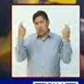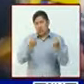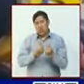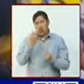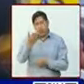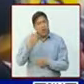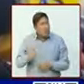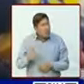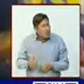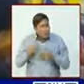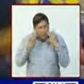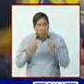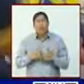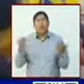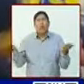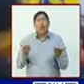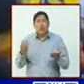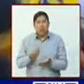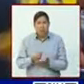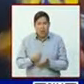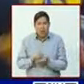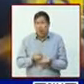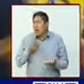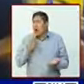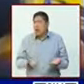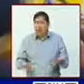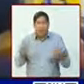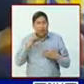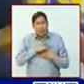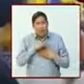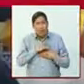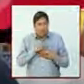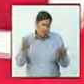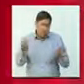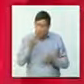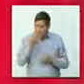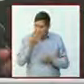Ustedes mismos ven, pues, de dónde sale ese dinero. ¿A quién va a favorecer? Al narcotráfico.